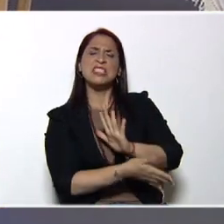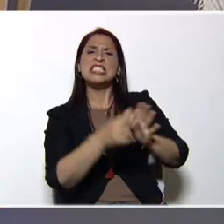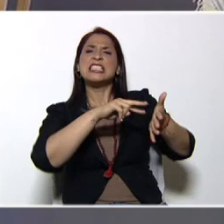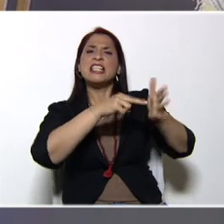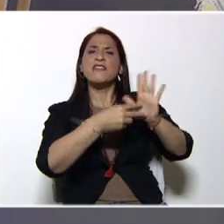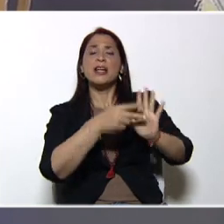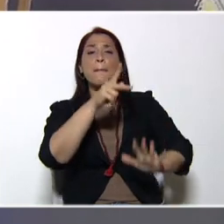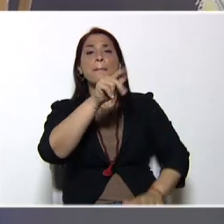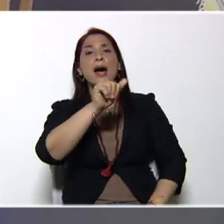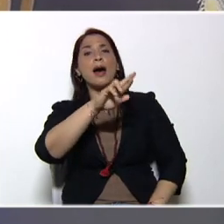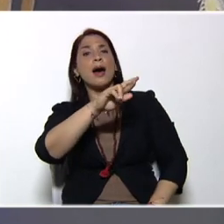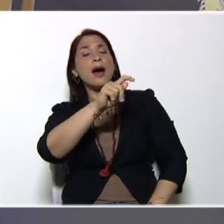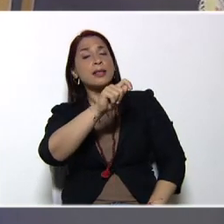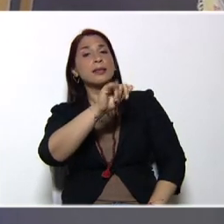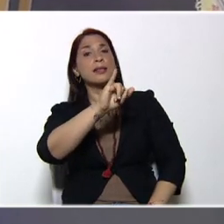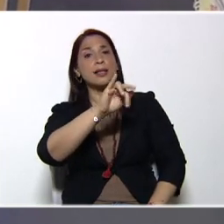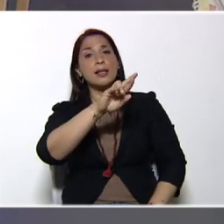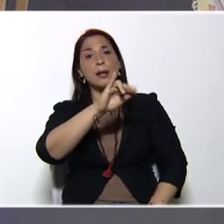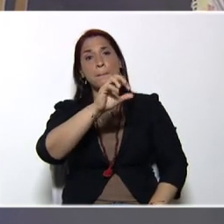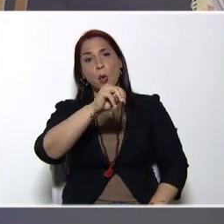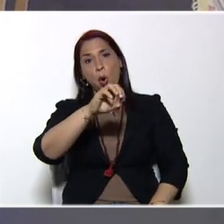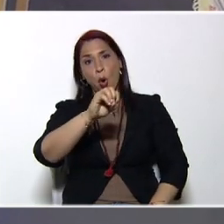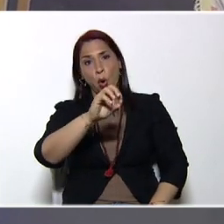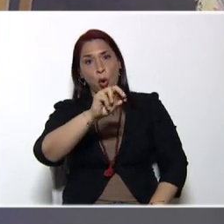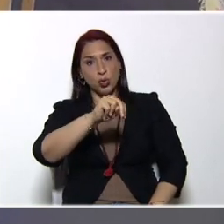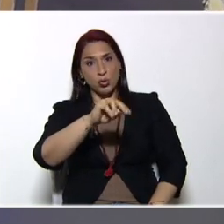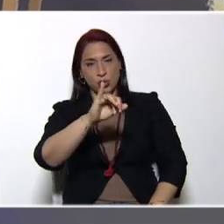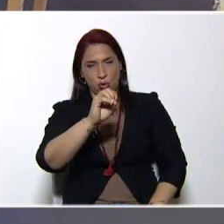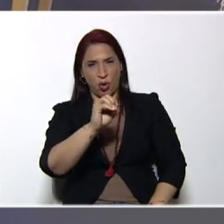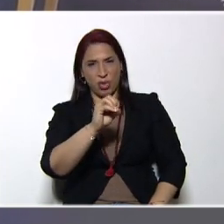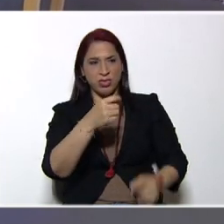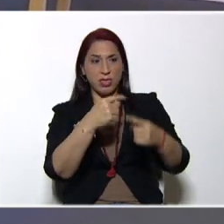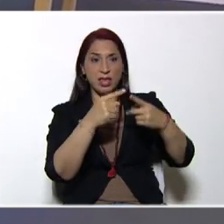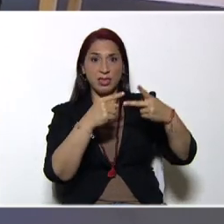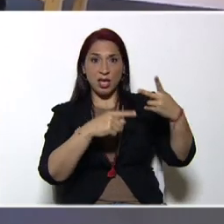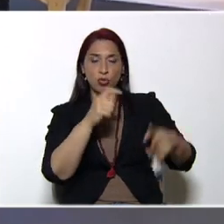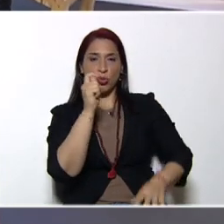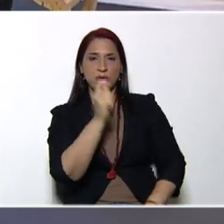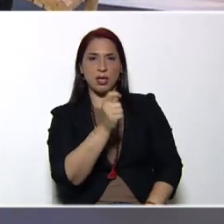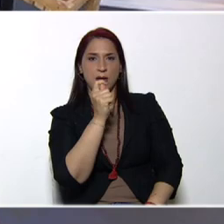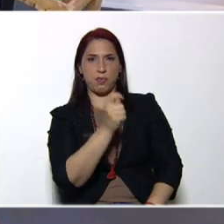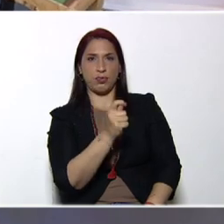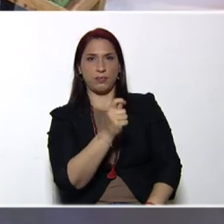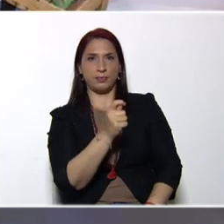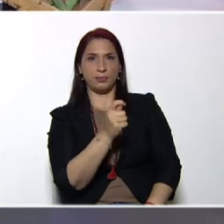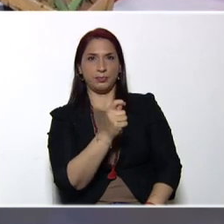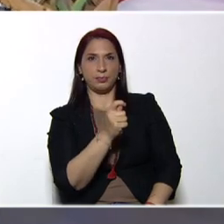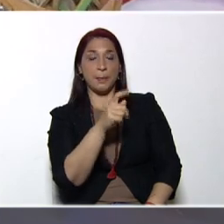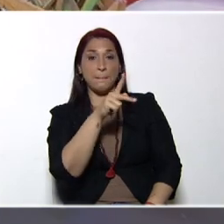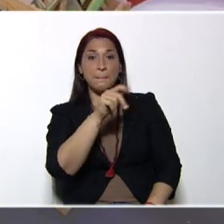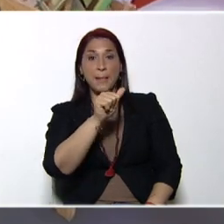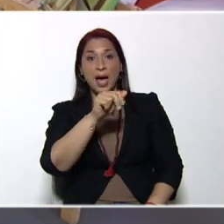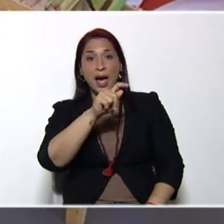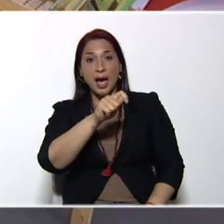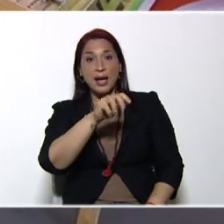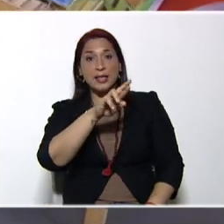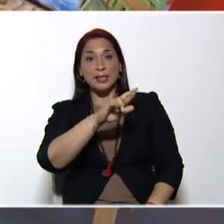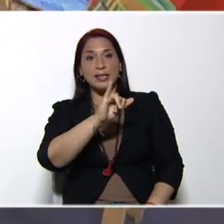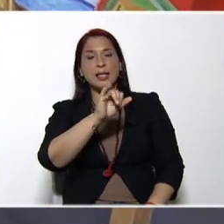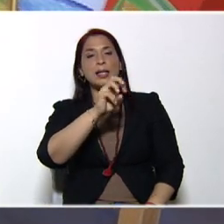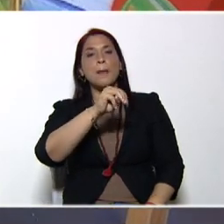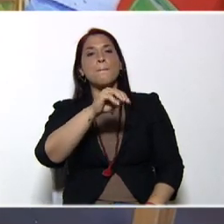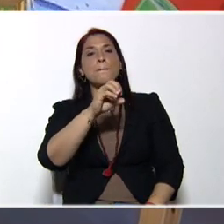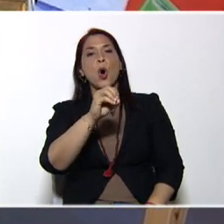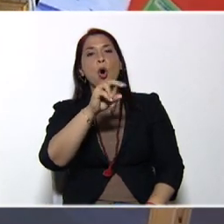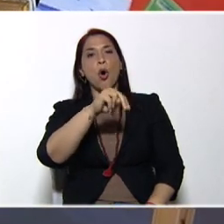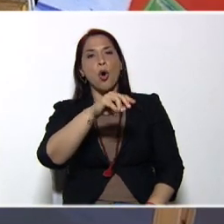vamos entonces a tomar en cuenta que hay distintos tipos. Esos distintos tipos de alguna manera me van a decir qué es el